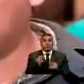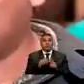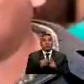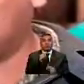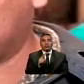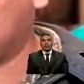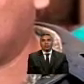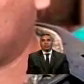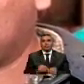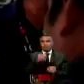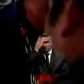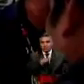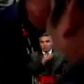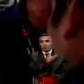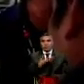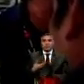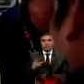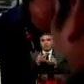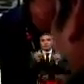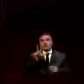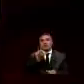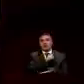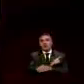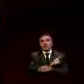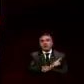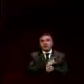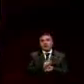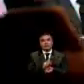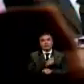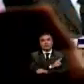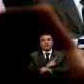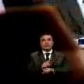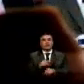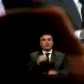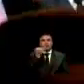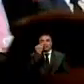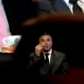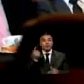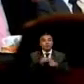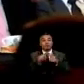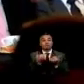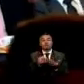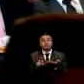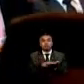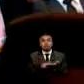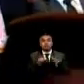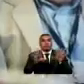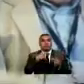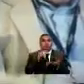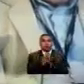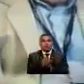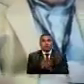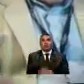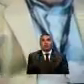antesala, más la decisión del presidente de indultar a tres dirigentes indígenas, llegan las partes a esta segunda reunión este 10 de noviembre, cuya